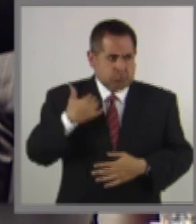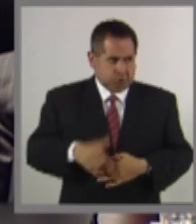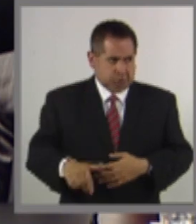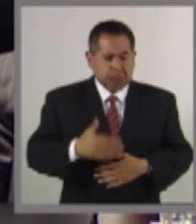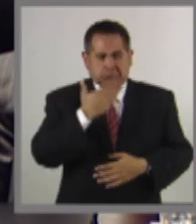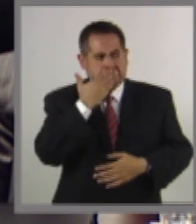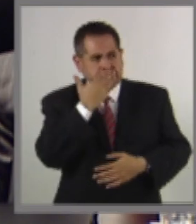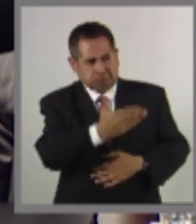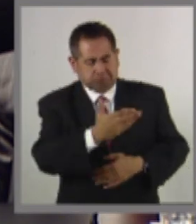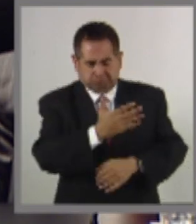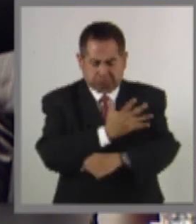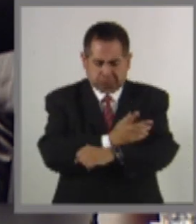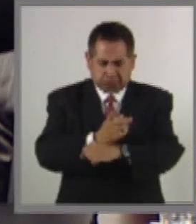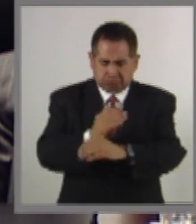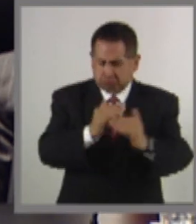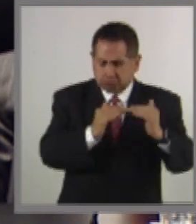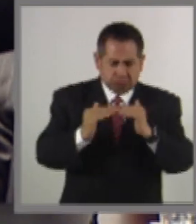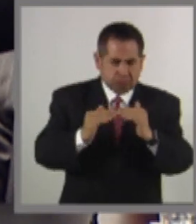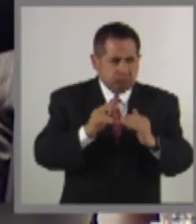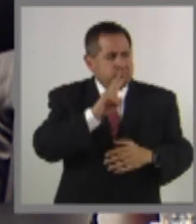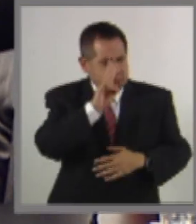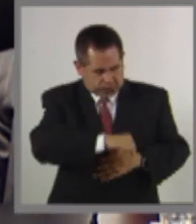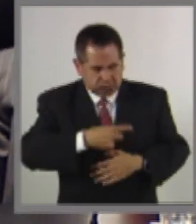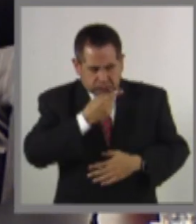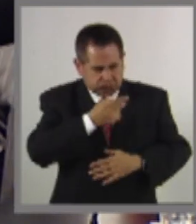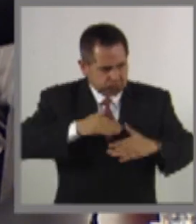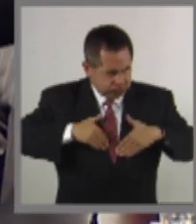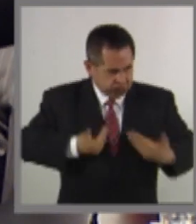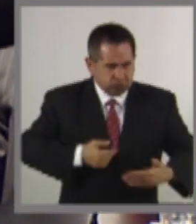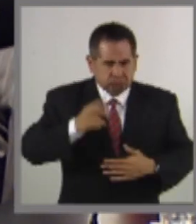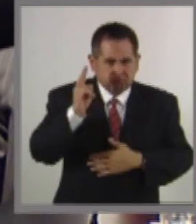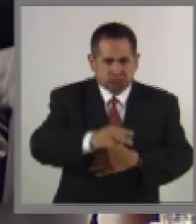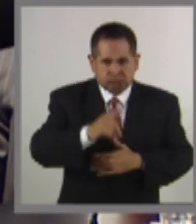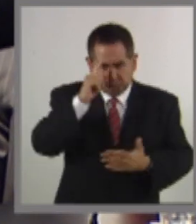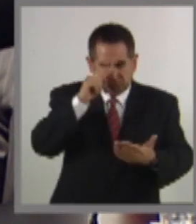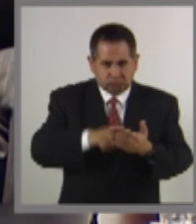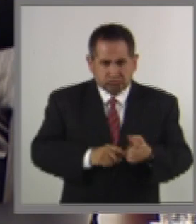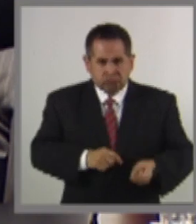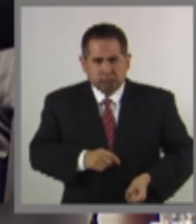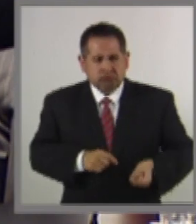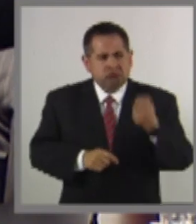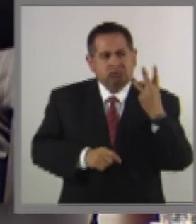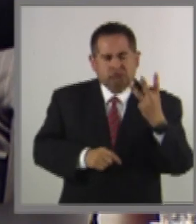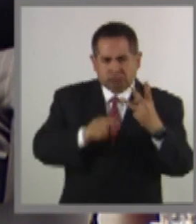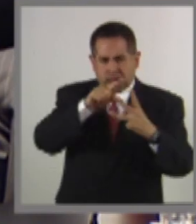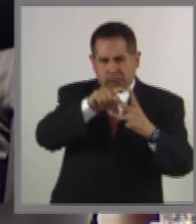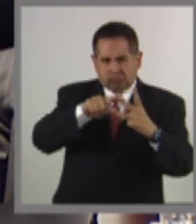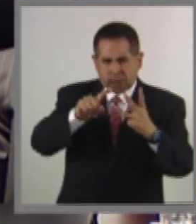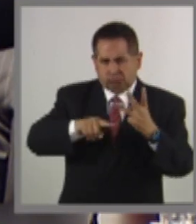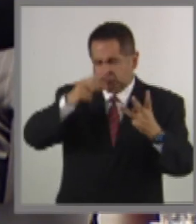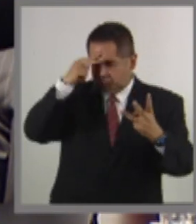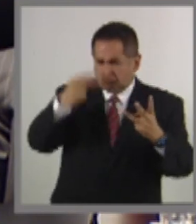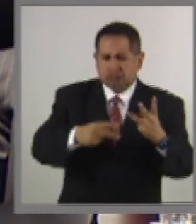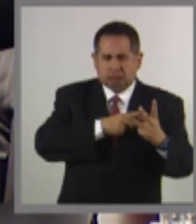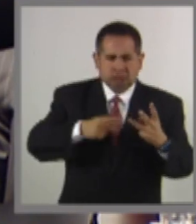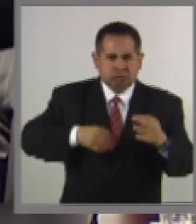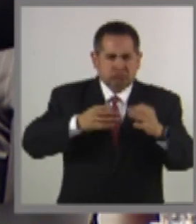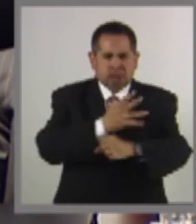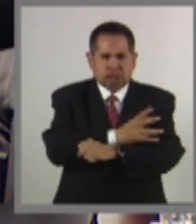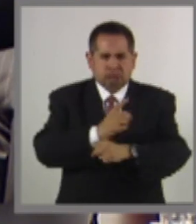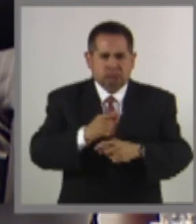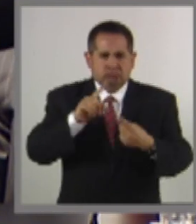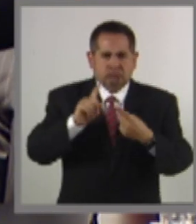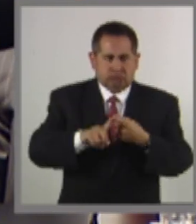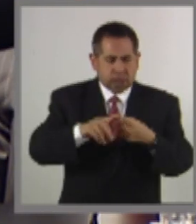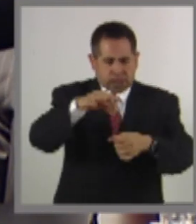democrático. Y lo digo y lo reitero. Creo en tres actos democráticos que tiene México. El primero,